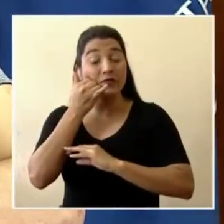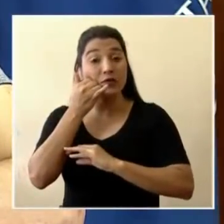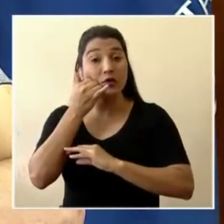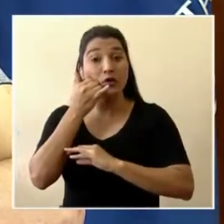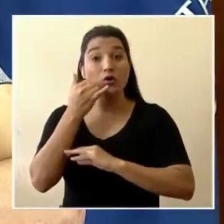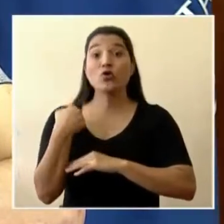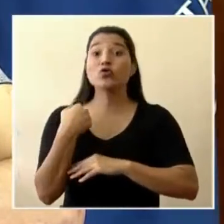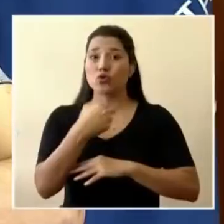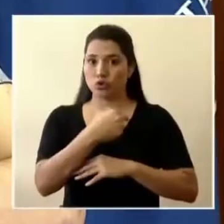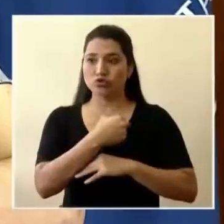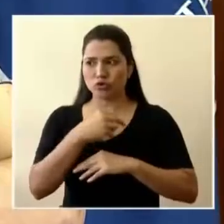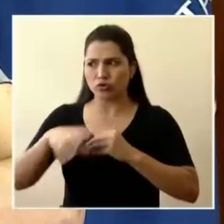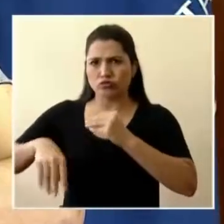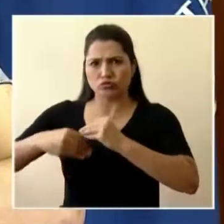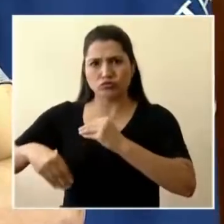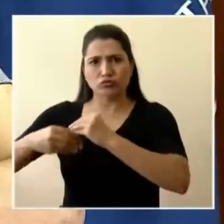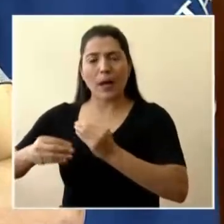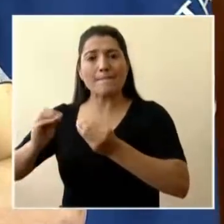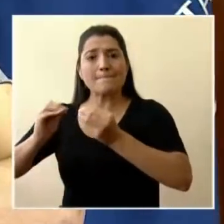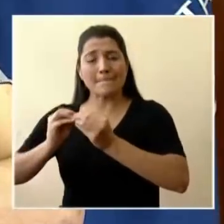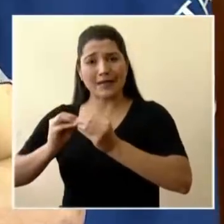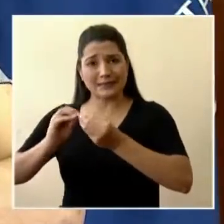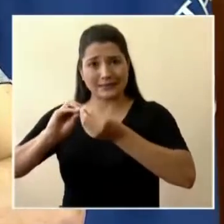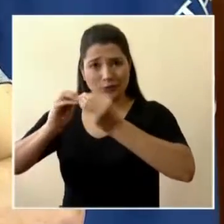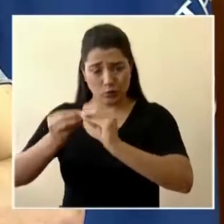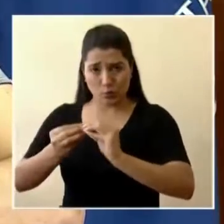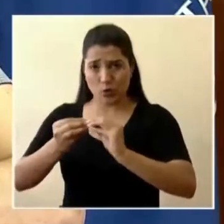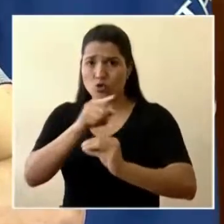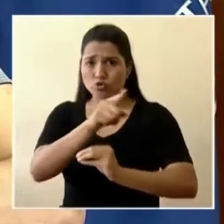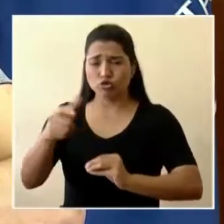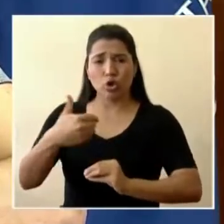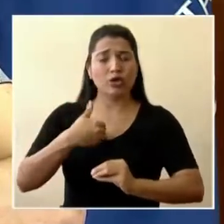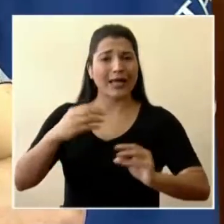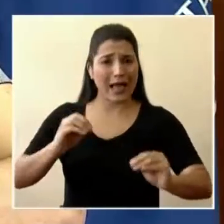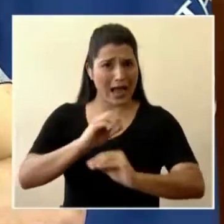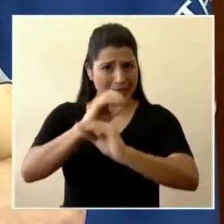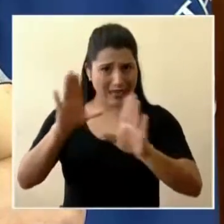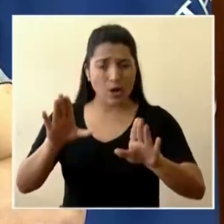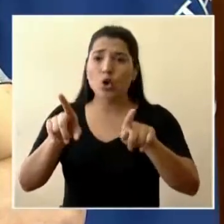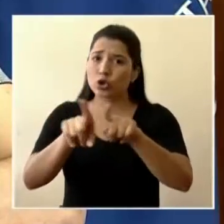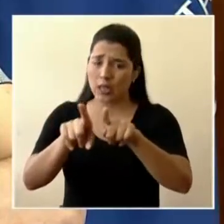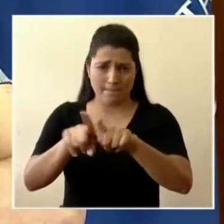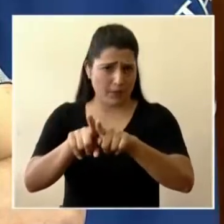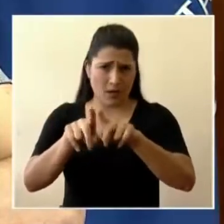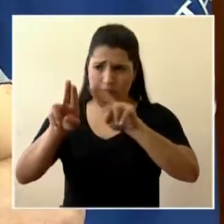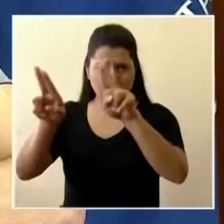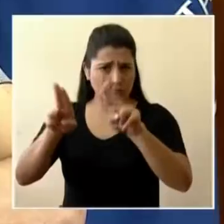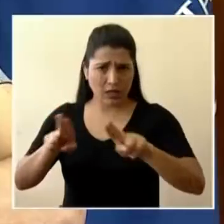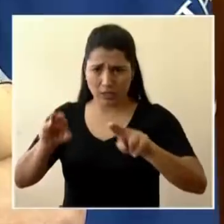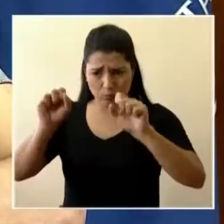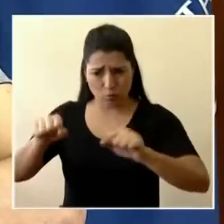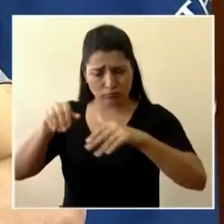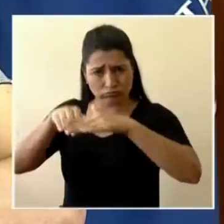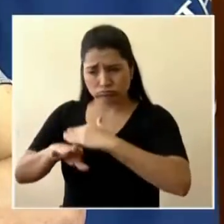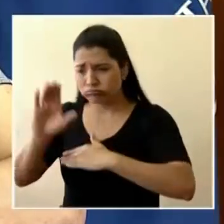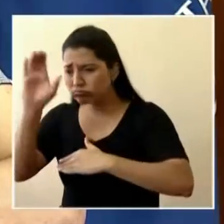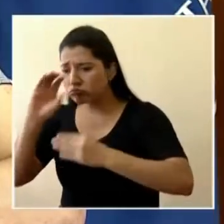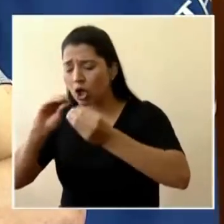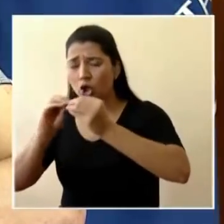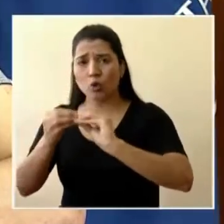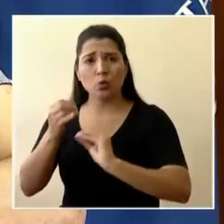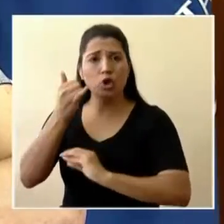a incluso ampliarlos para que esté bien claro. Todos los números de teléfono de los bancos también están en internet, ustedes pueden buscarlos, los que ya tienen incluso el número guardado